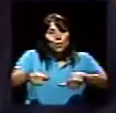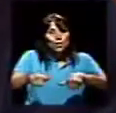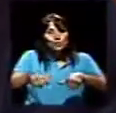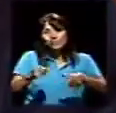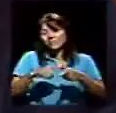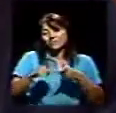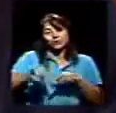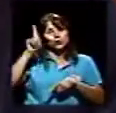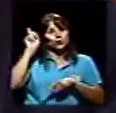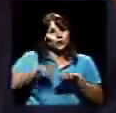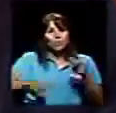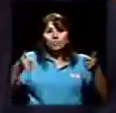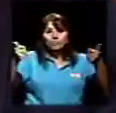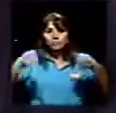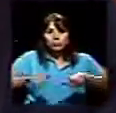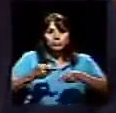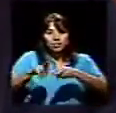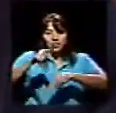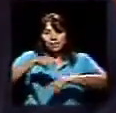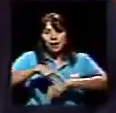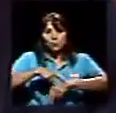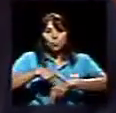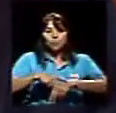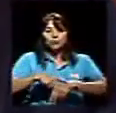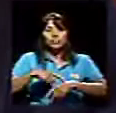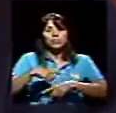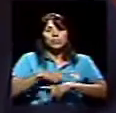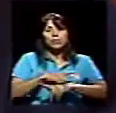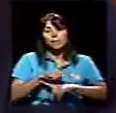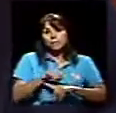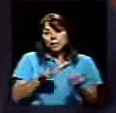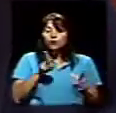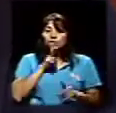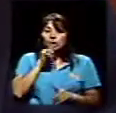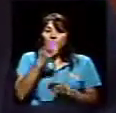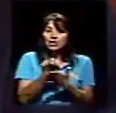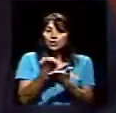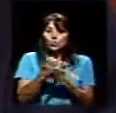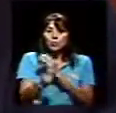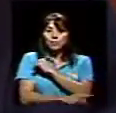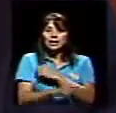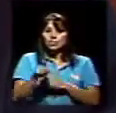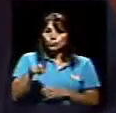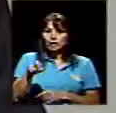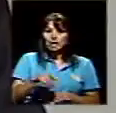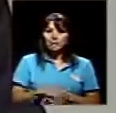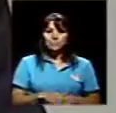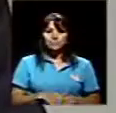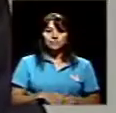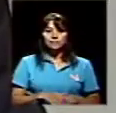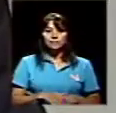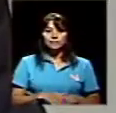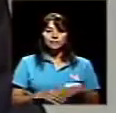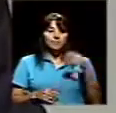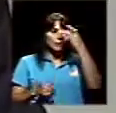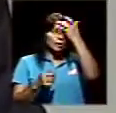aprobado en un breve plazo, como lo requiere urgentemente la economía del país. Yo incluso